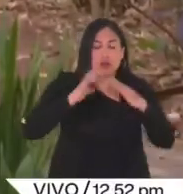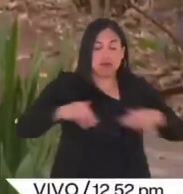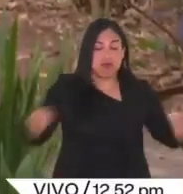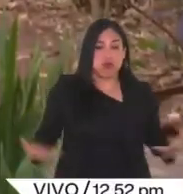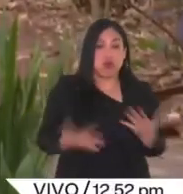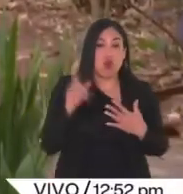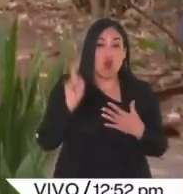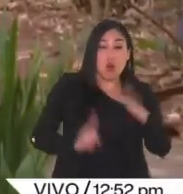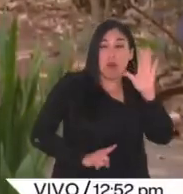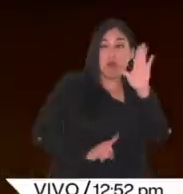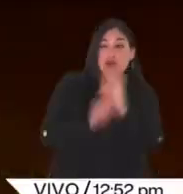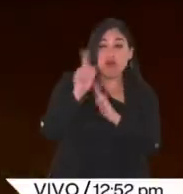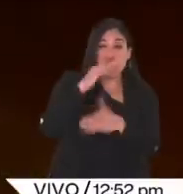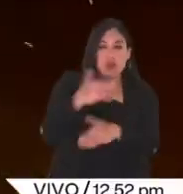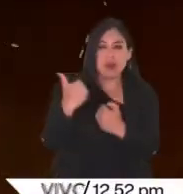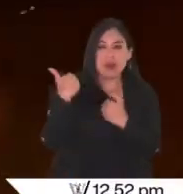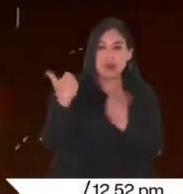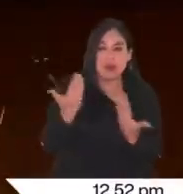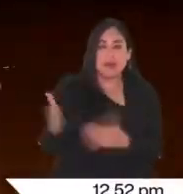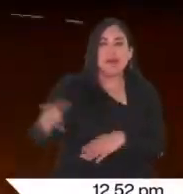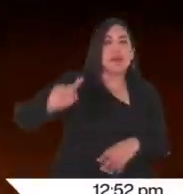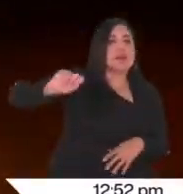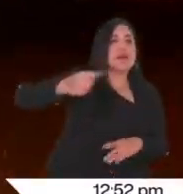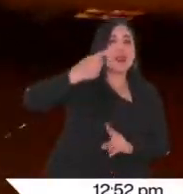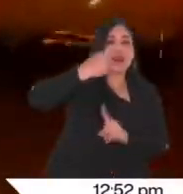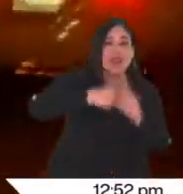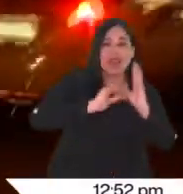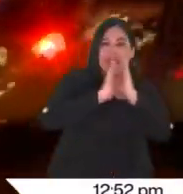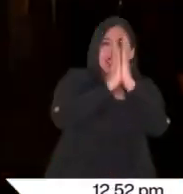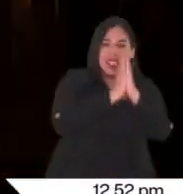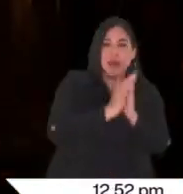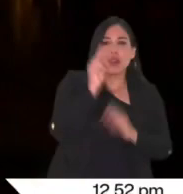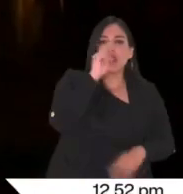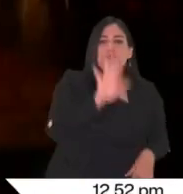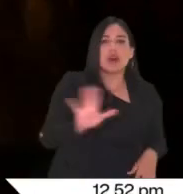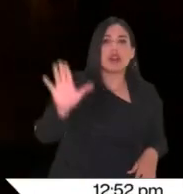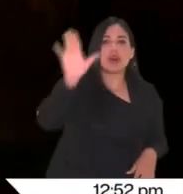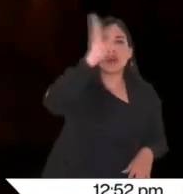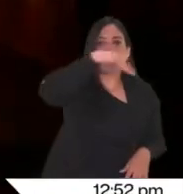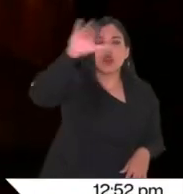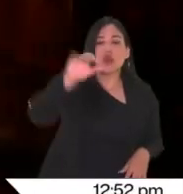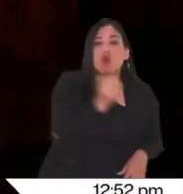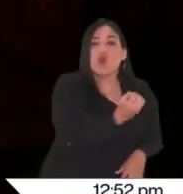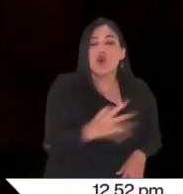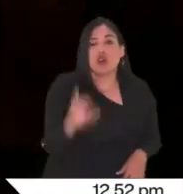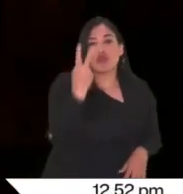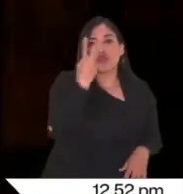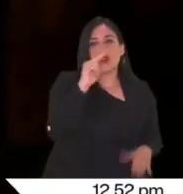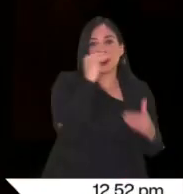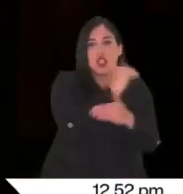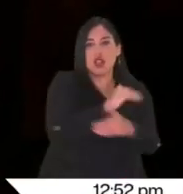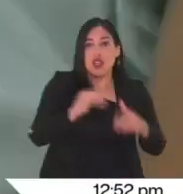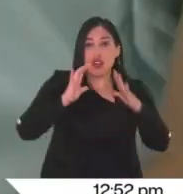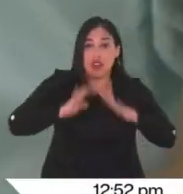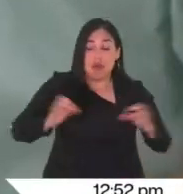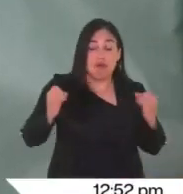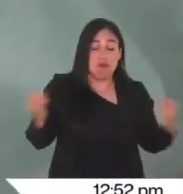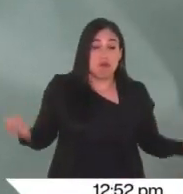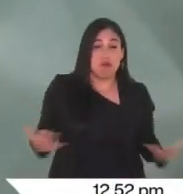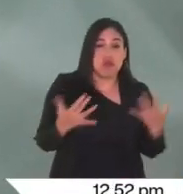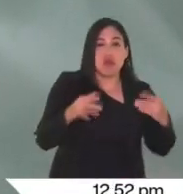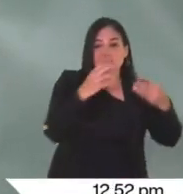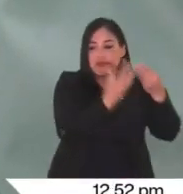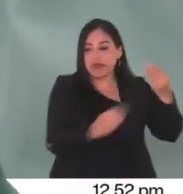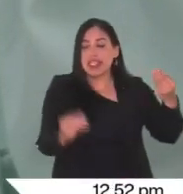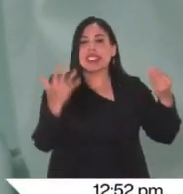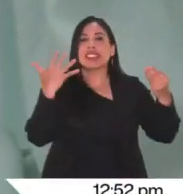pólvora. Desde el 1 de diciembre, Antioquia ya registra 12 menores quemados por pólvora, 5 de